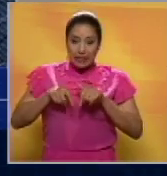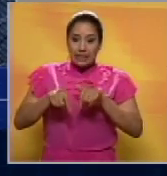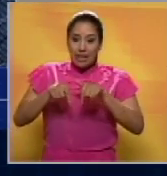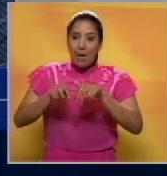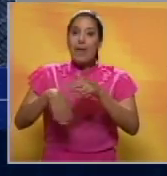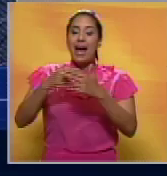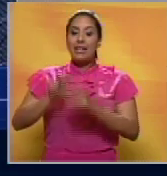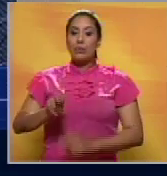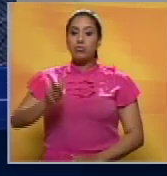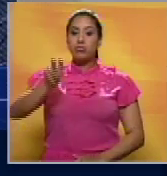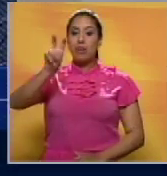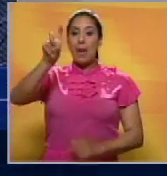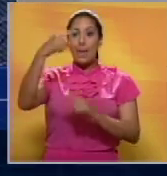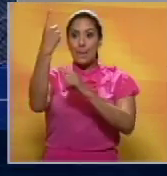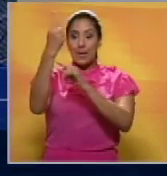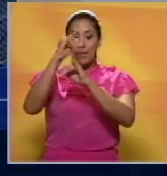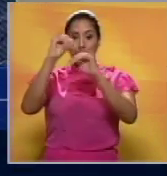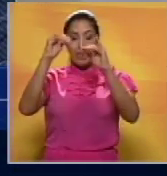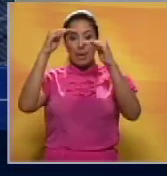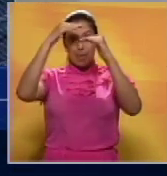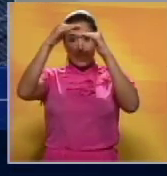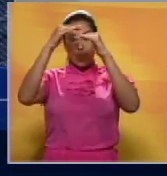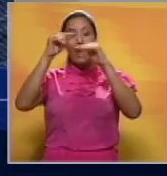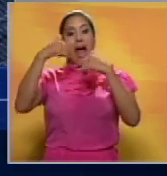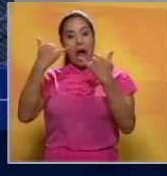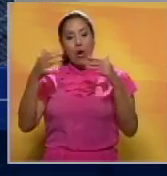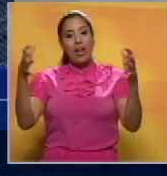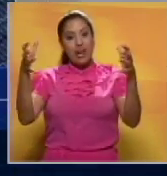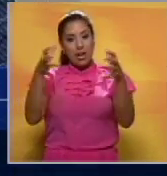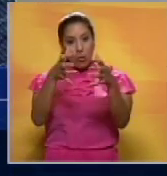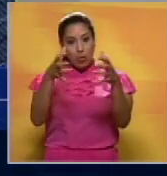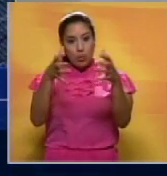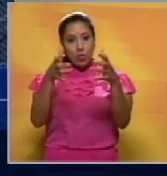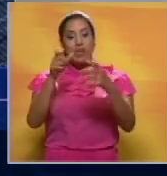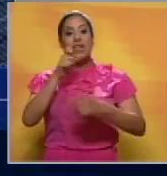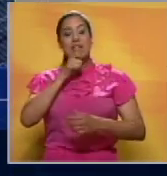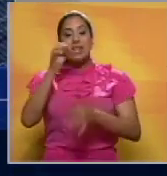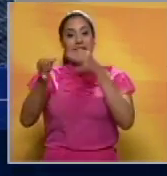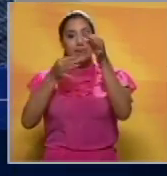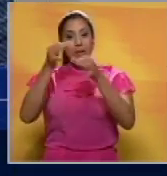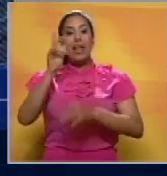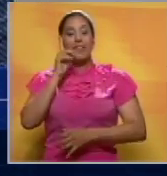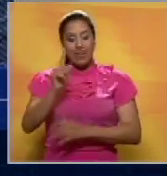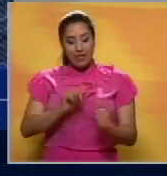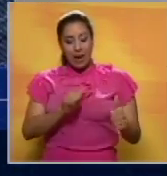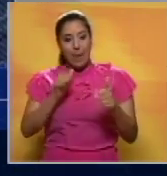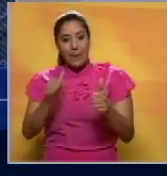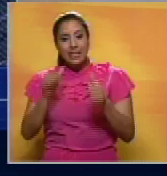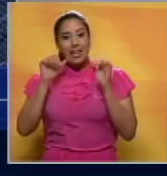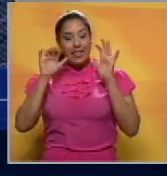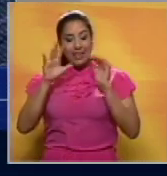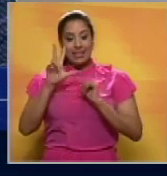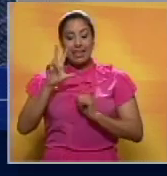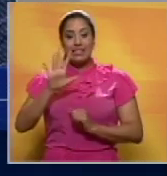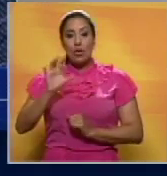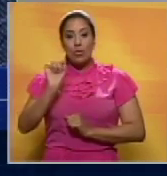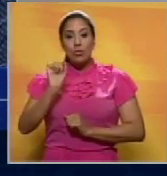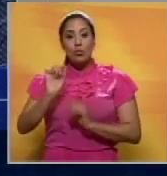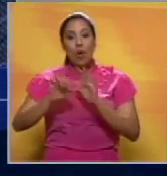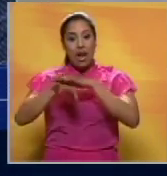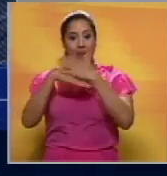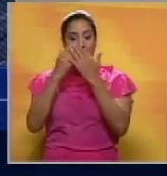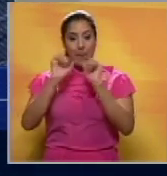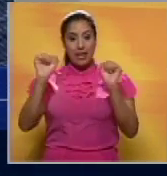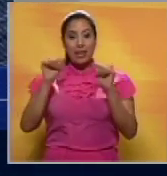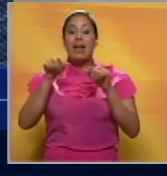subir la escalera hasta el primer piso. Allí se desarrolla la reunión, como decíamos, debe haber comenzado a eso de las 10:35 de la